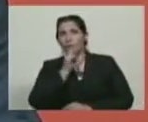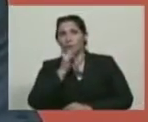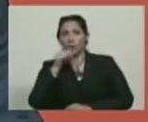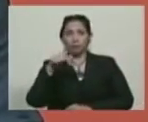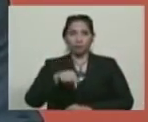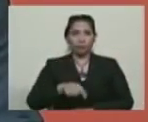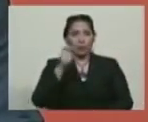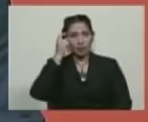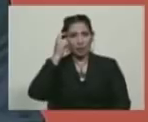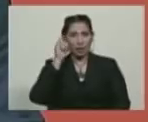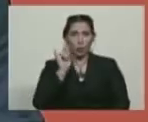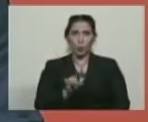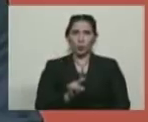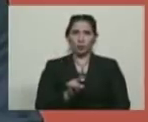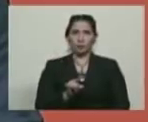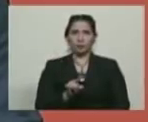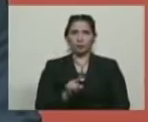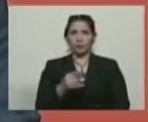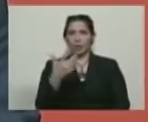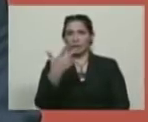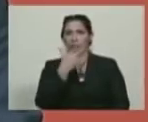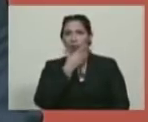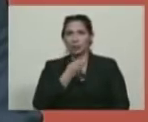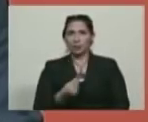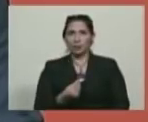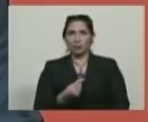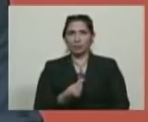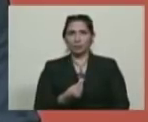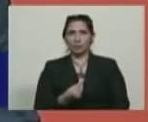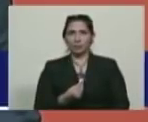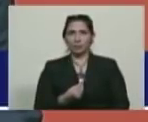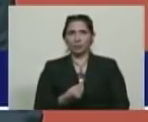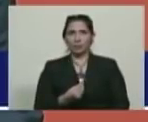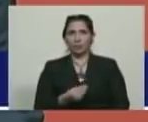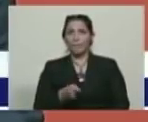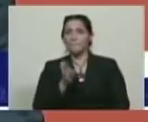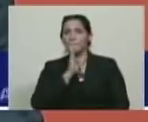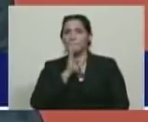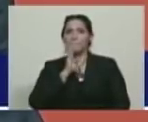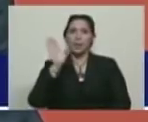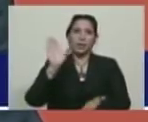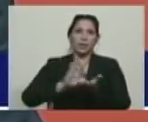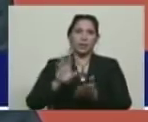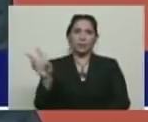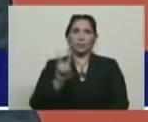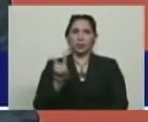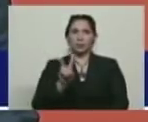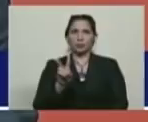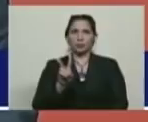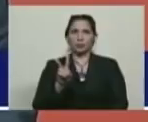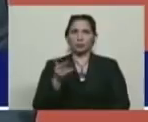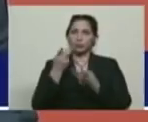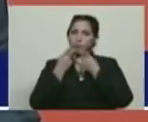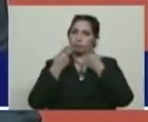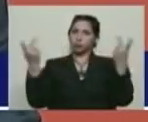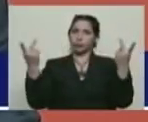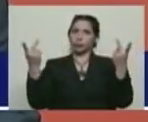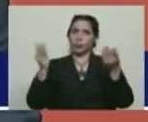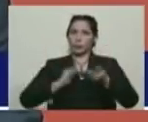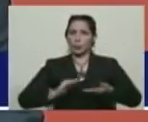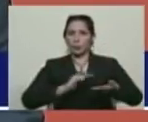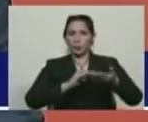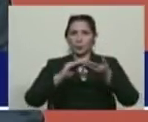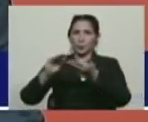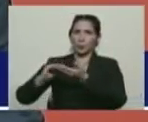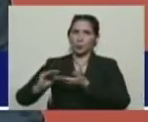lunes 3 de diciembre el banco central de venezuela emitirá una resolución